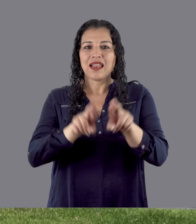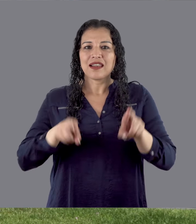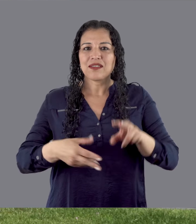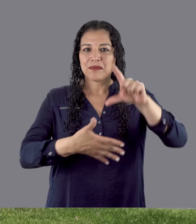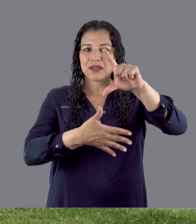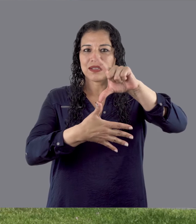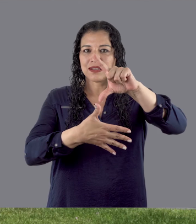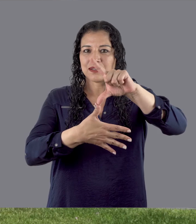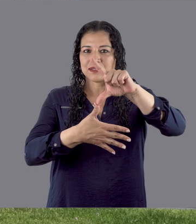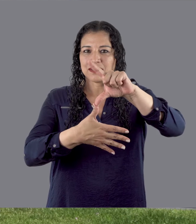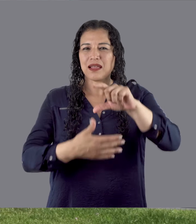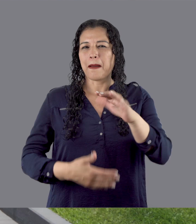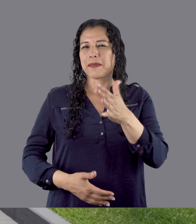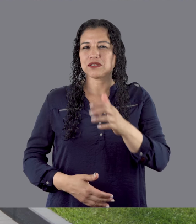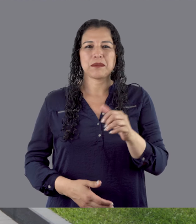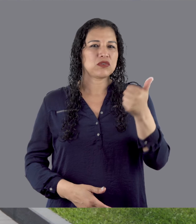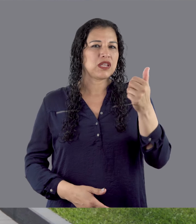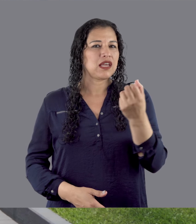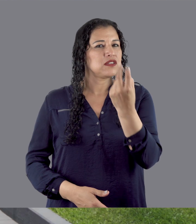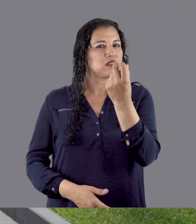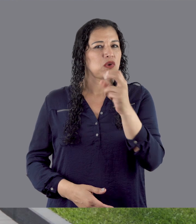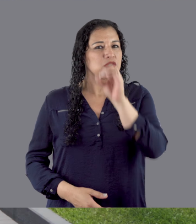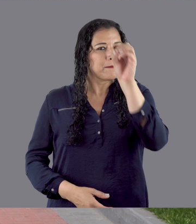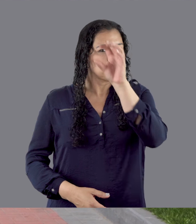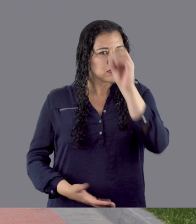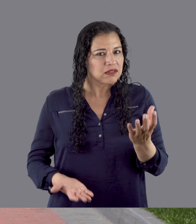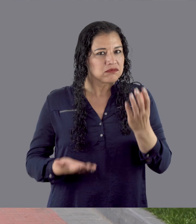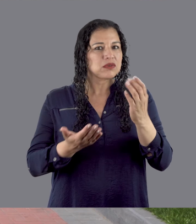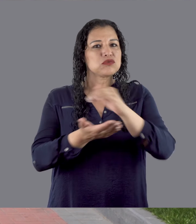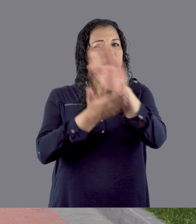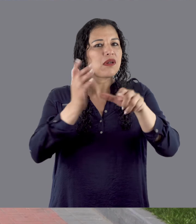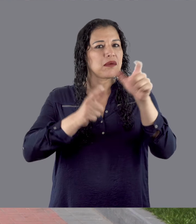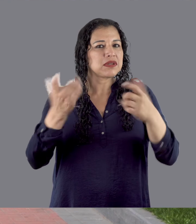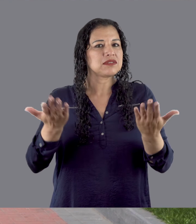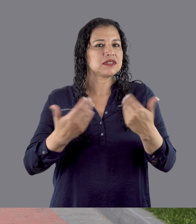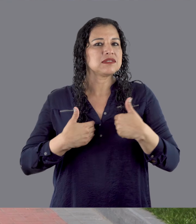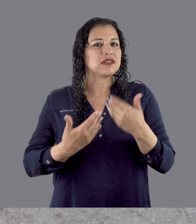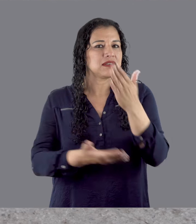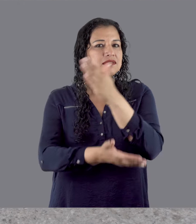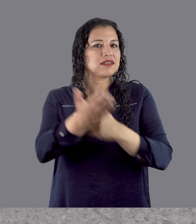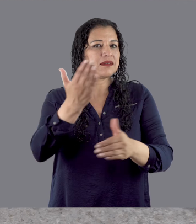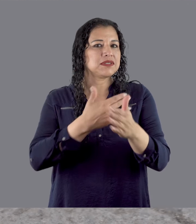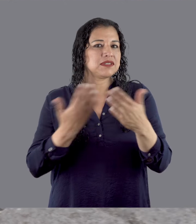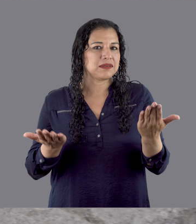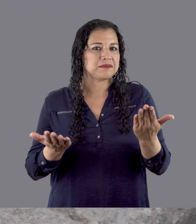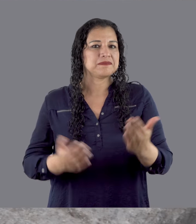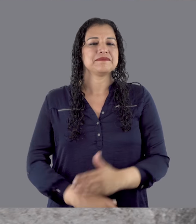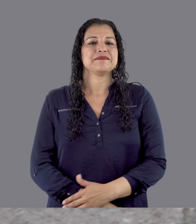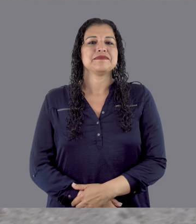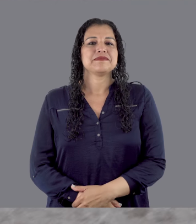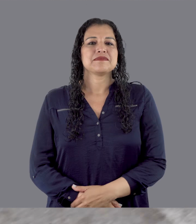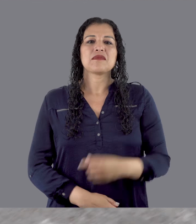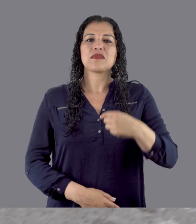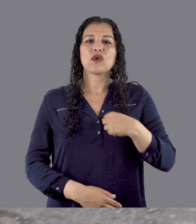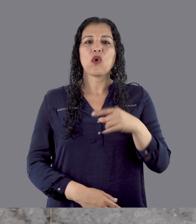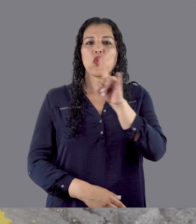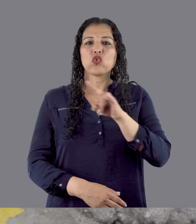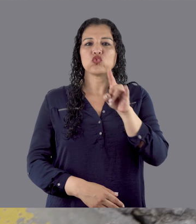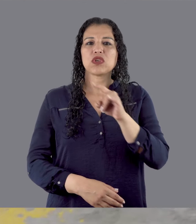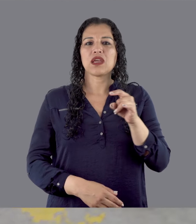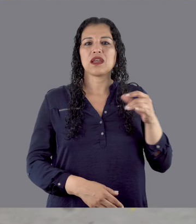En la región de América Latina, entre el 10 y el 12% es el consenso de población con algún tipo de discapacidad. Yo subí